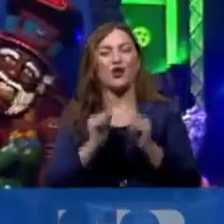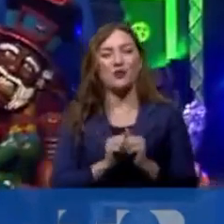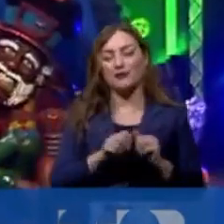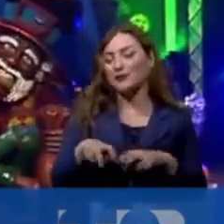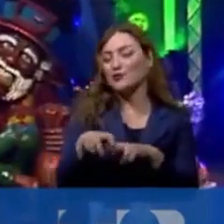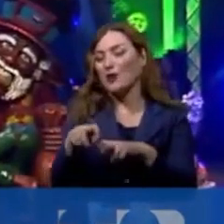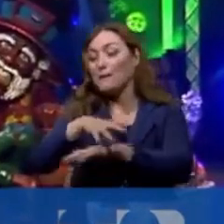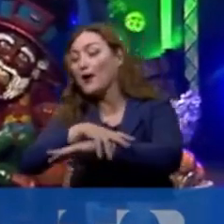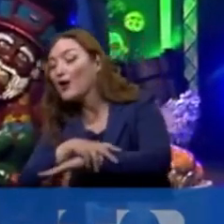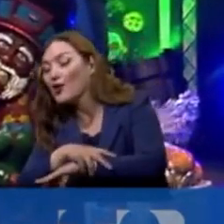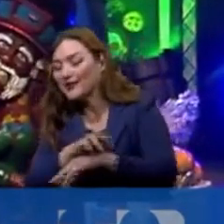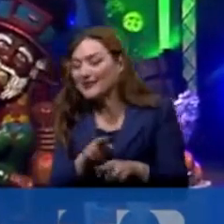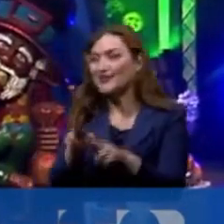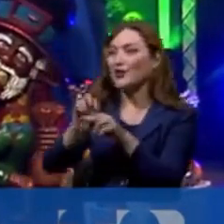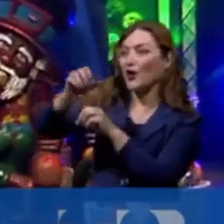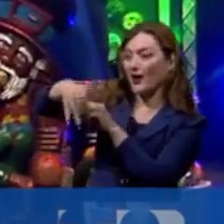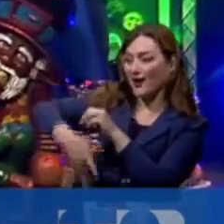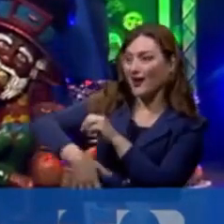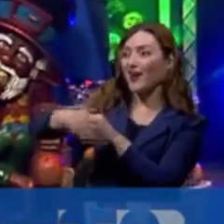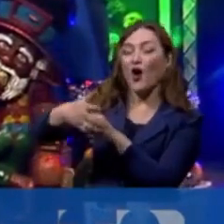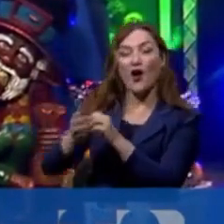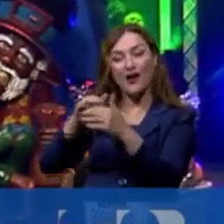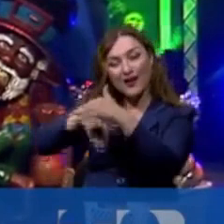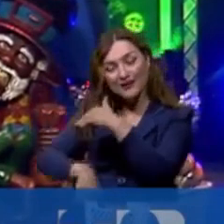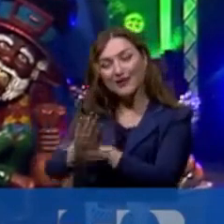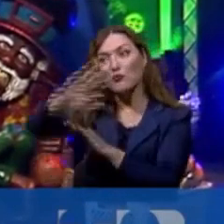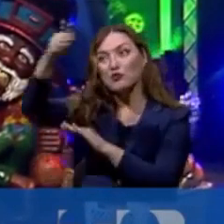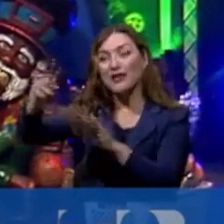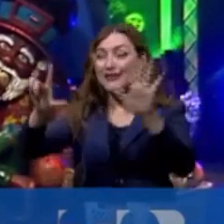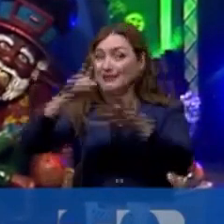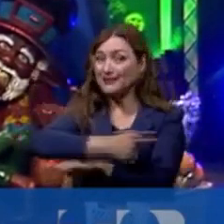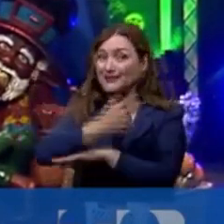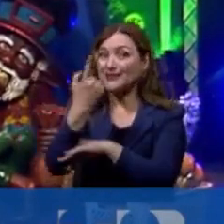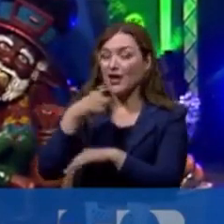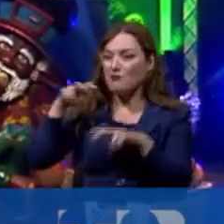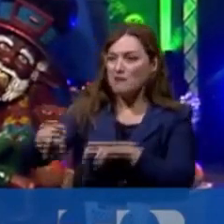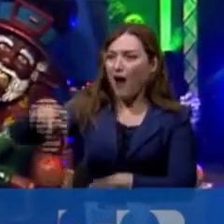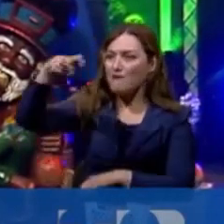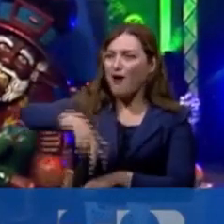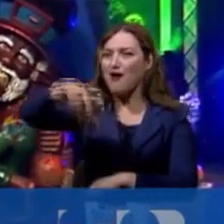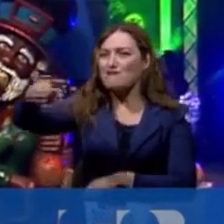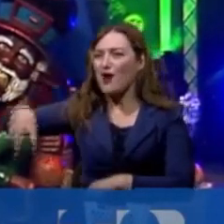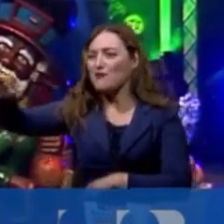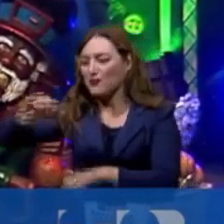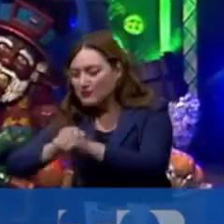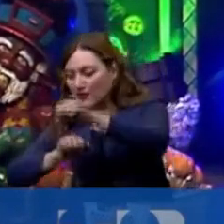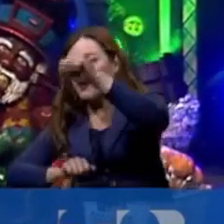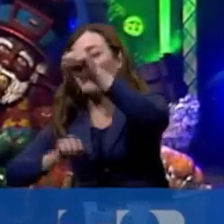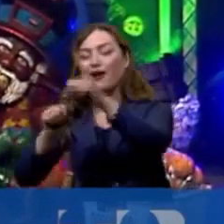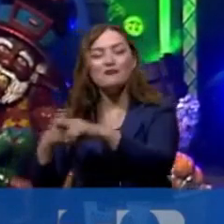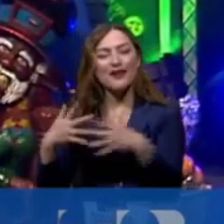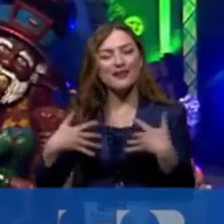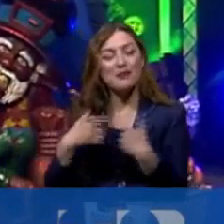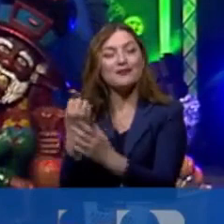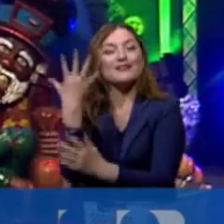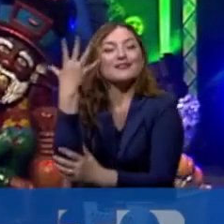río, explorar las cascadas o irte 7 días adentro en la montaña. Mira y explorar tú. El verdadero tesoro de los yanganates que es la biodiversidad. ¿Y qué